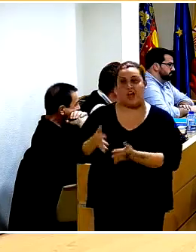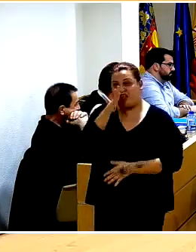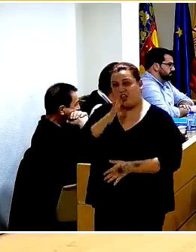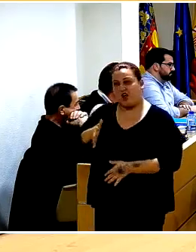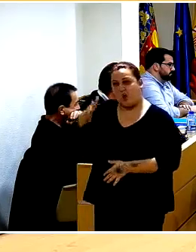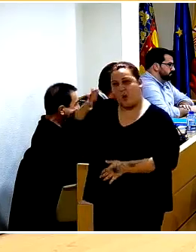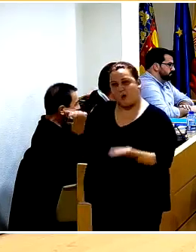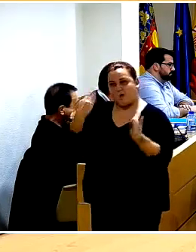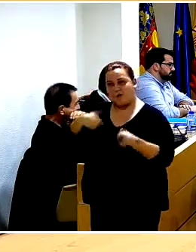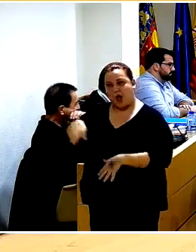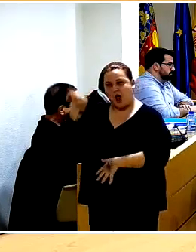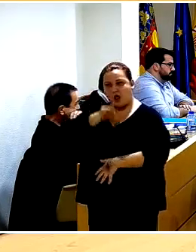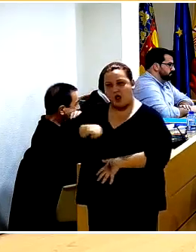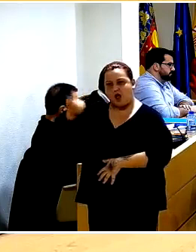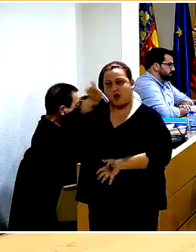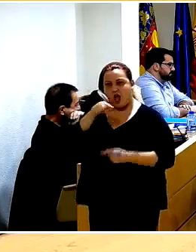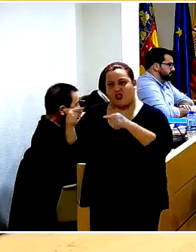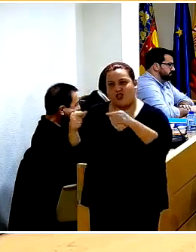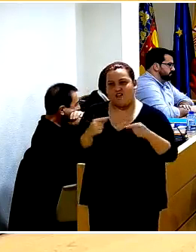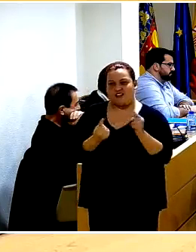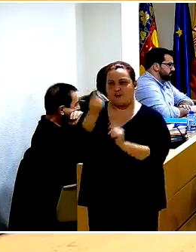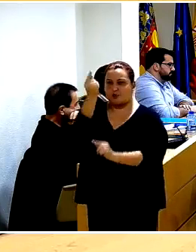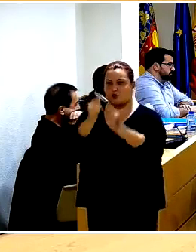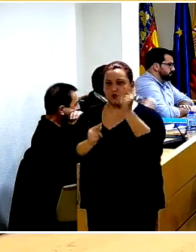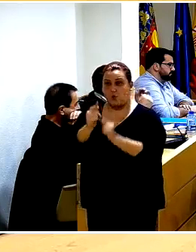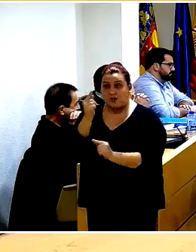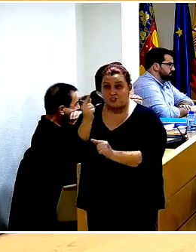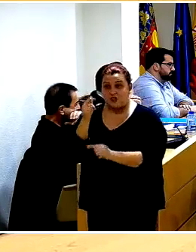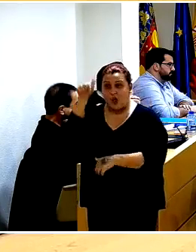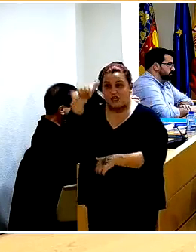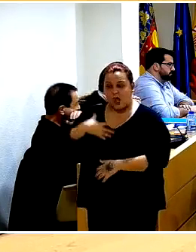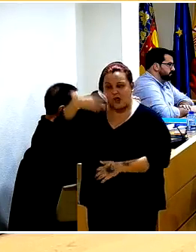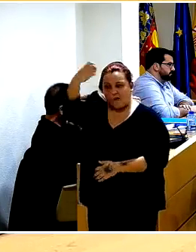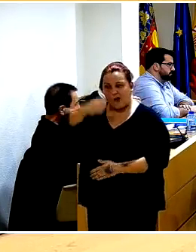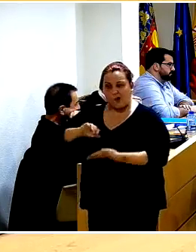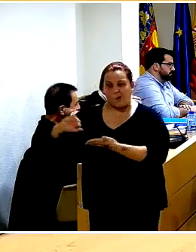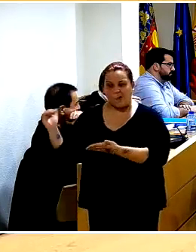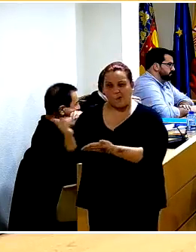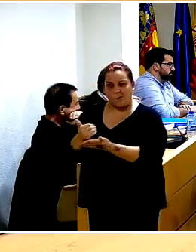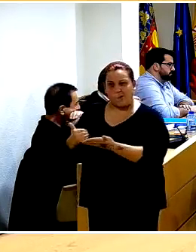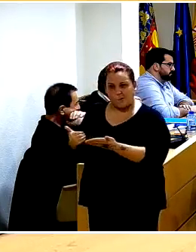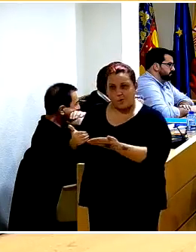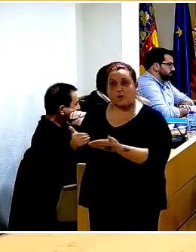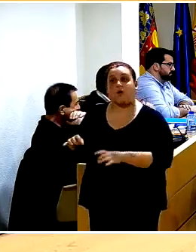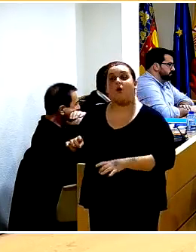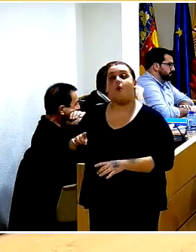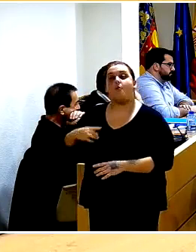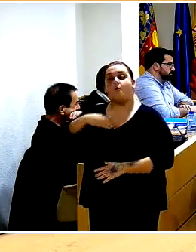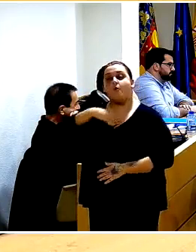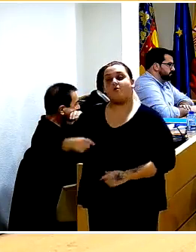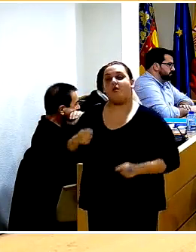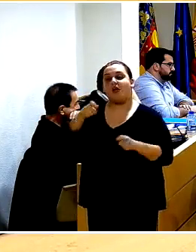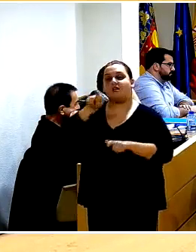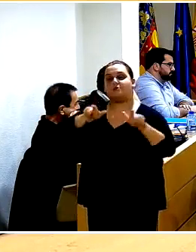llevamos repitiendo cada vez que hay un debate de presupuestos, que el nivel de ingresos de este ayuntamiento permite la bajada de impuestos,